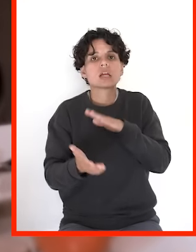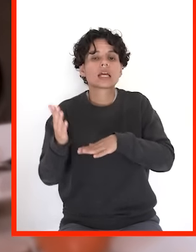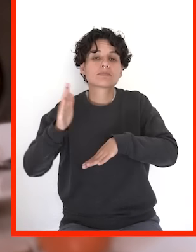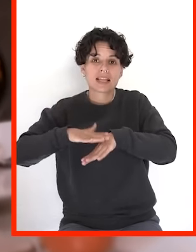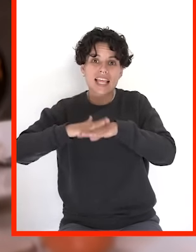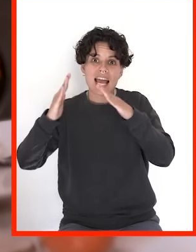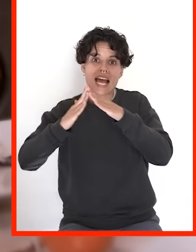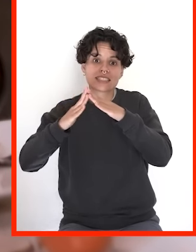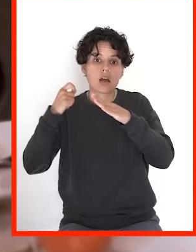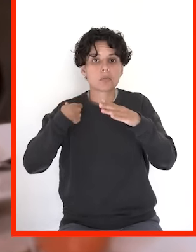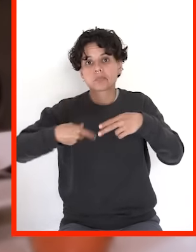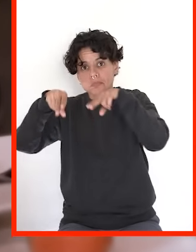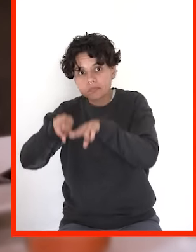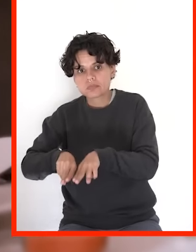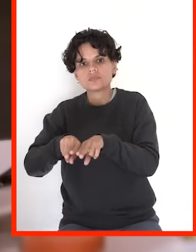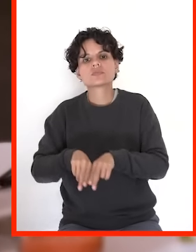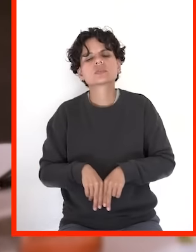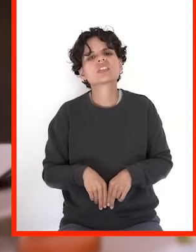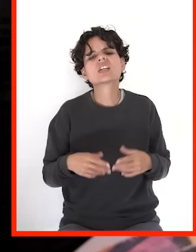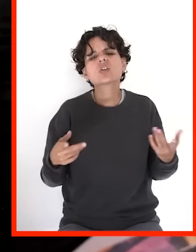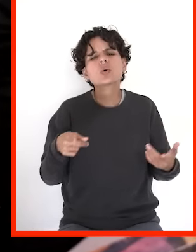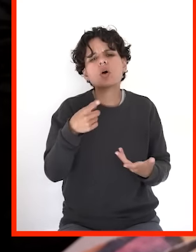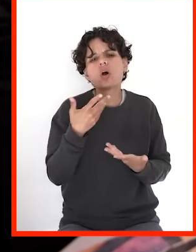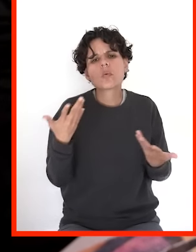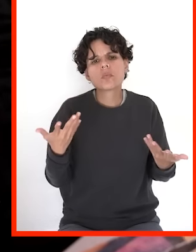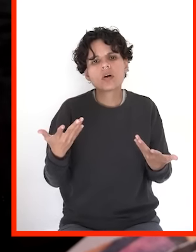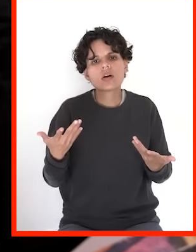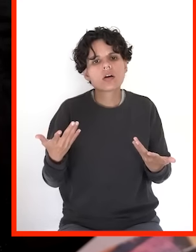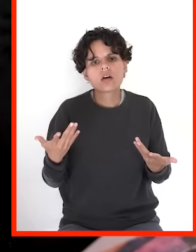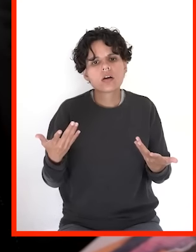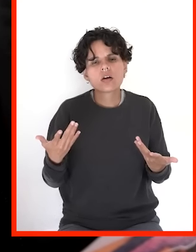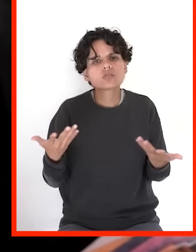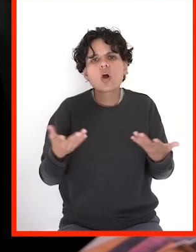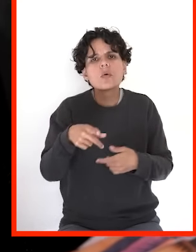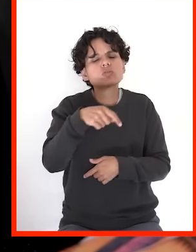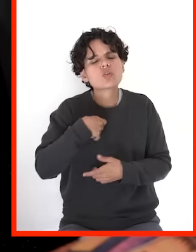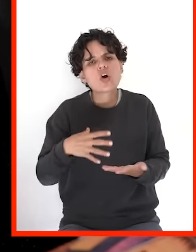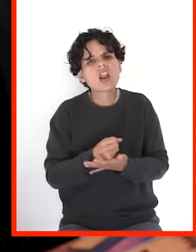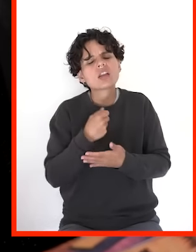¿Y cómo lograste entender su muerte, weón? No, que todavía no se entiende. Pero ¿cómo tú?